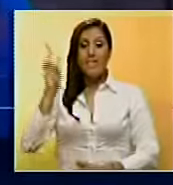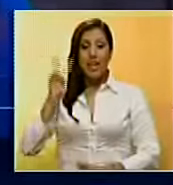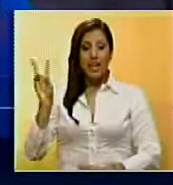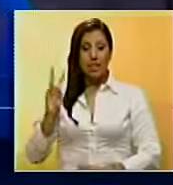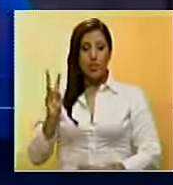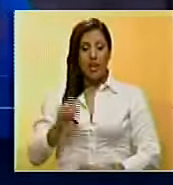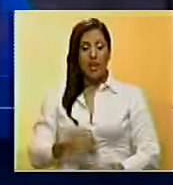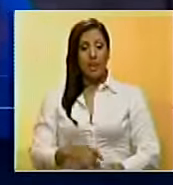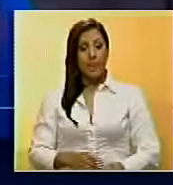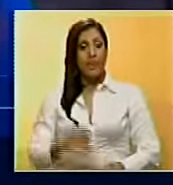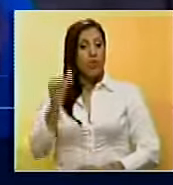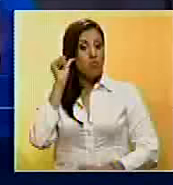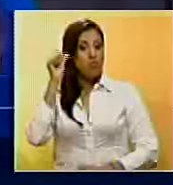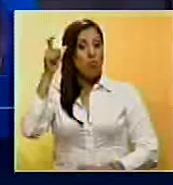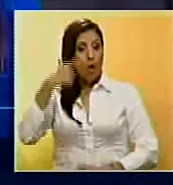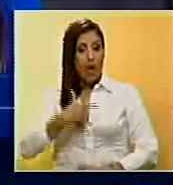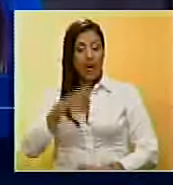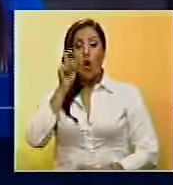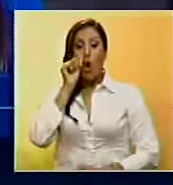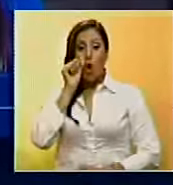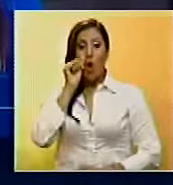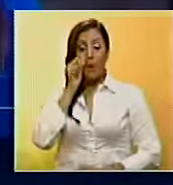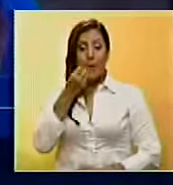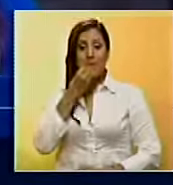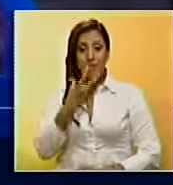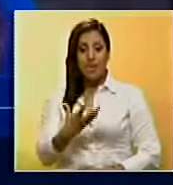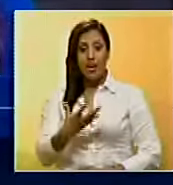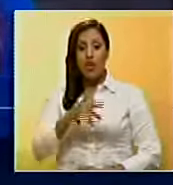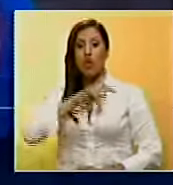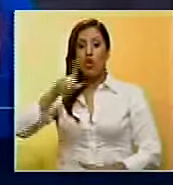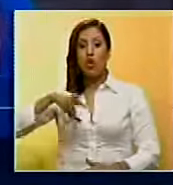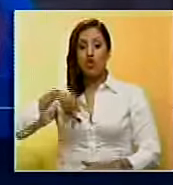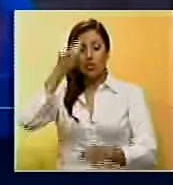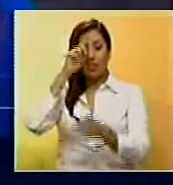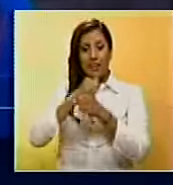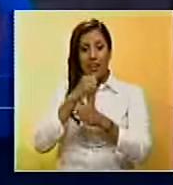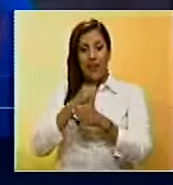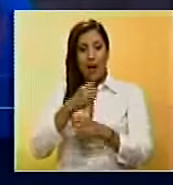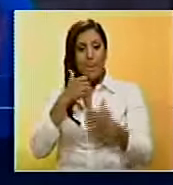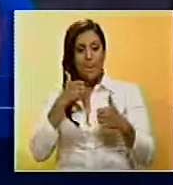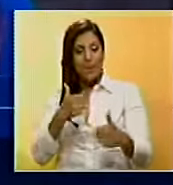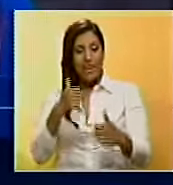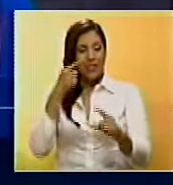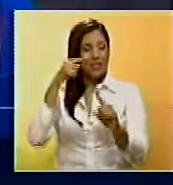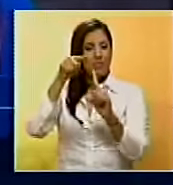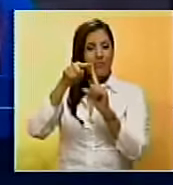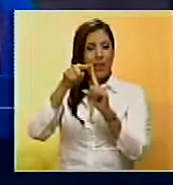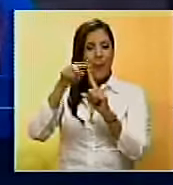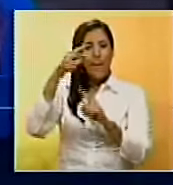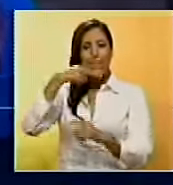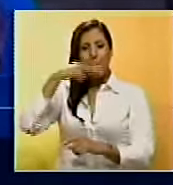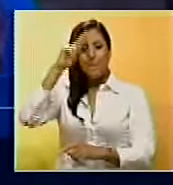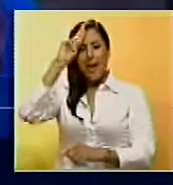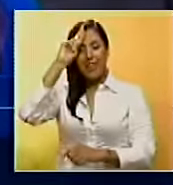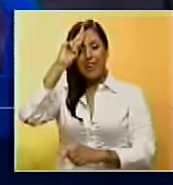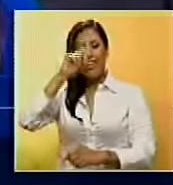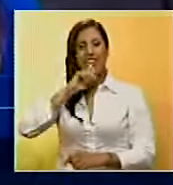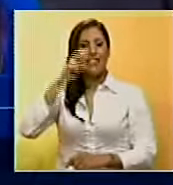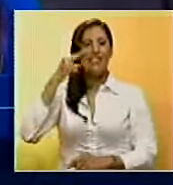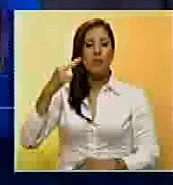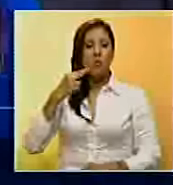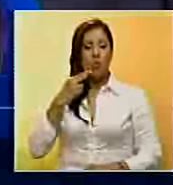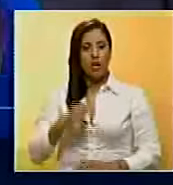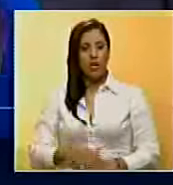Venezuela, sus mujeres y hombres de bien, hacemos nuestra la frase visionaria de nuestro padre libertador